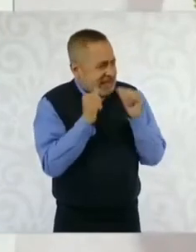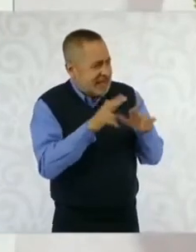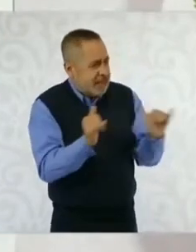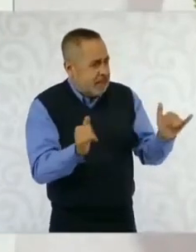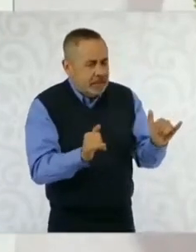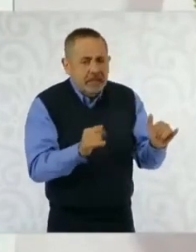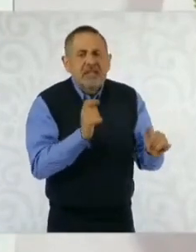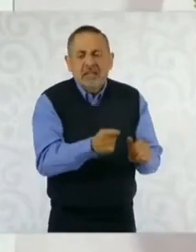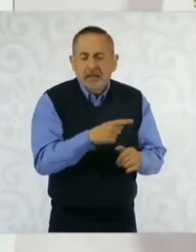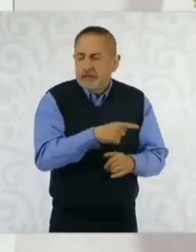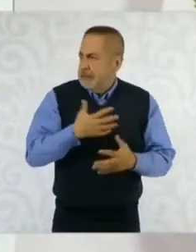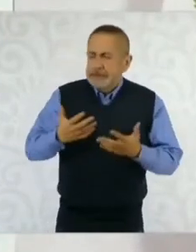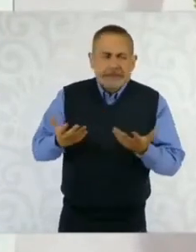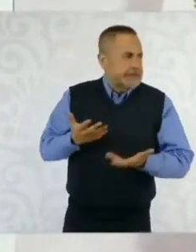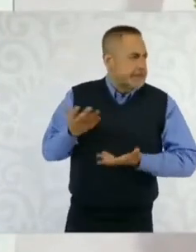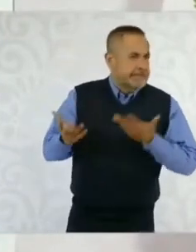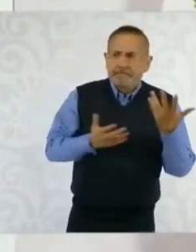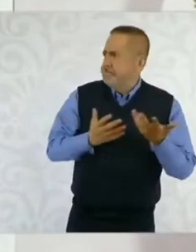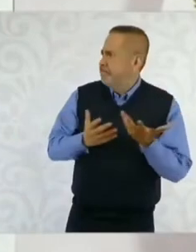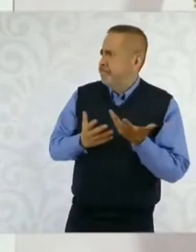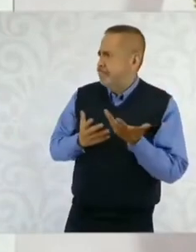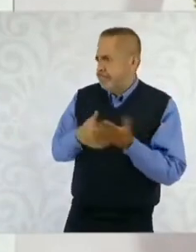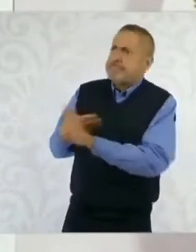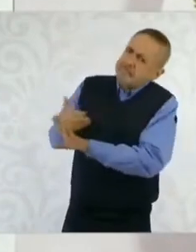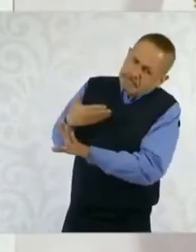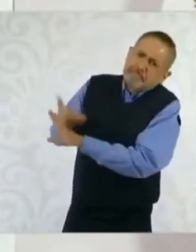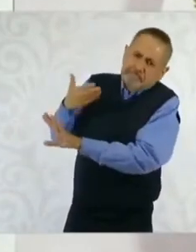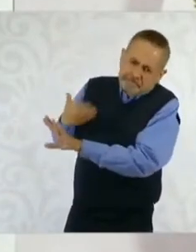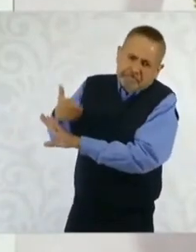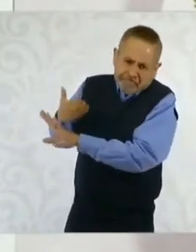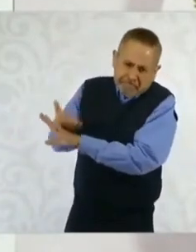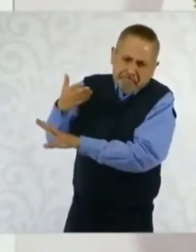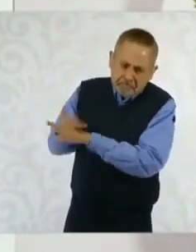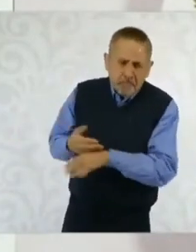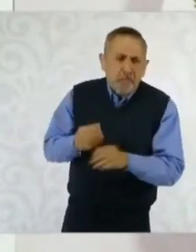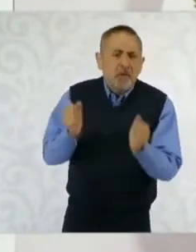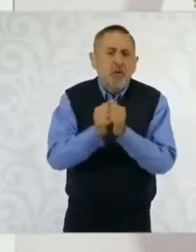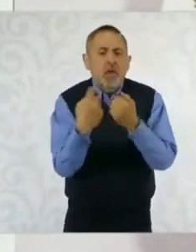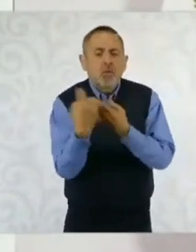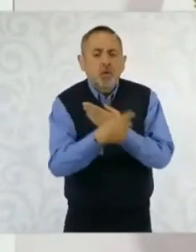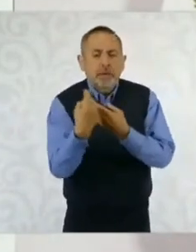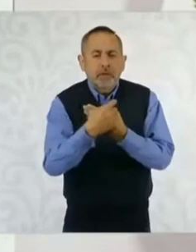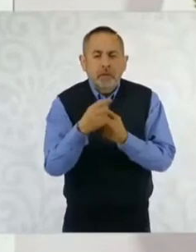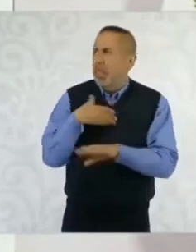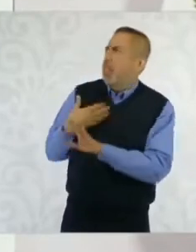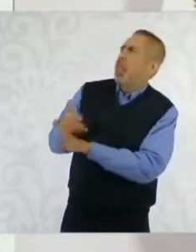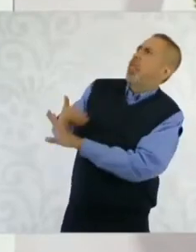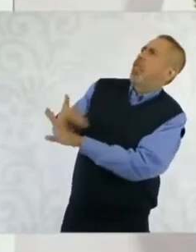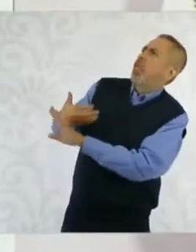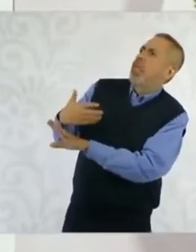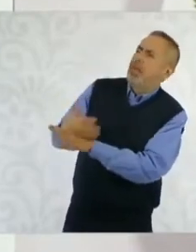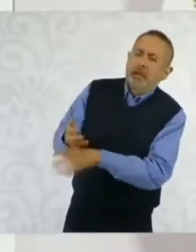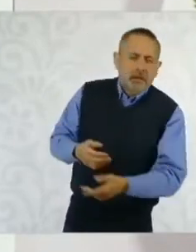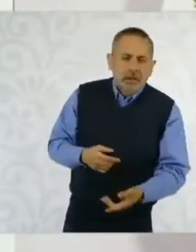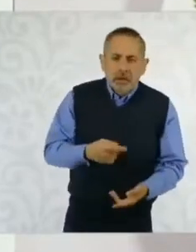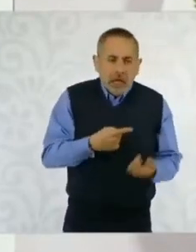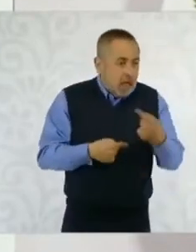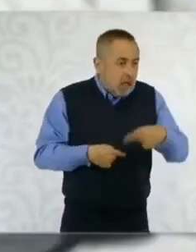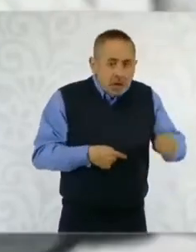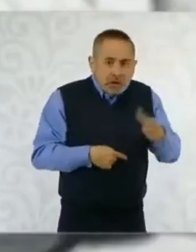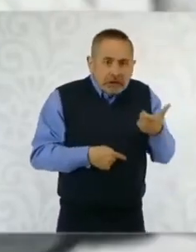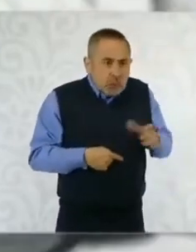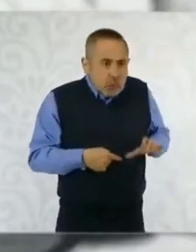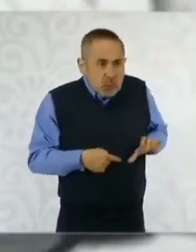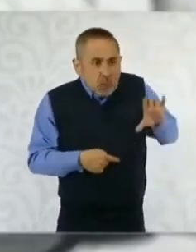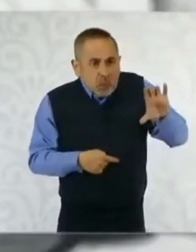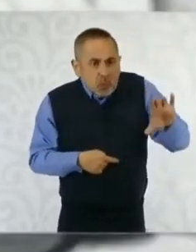ataque permanente, lleno de bots además, de mucho dinero, porque